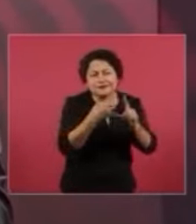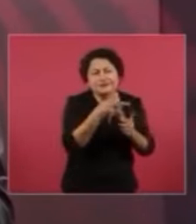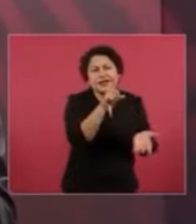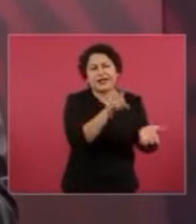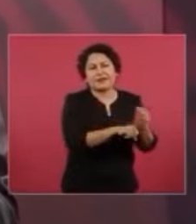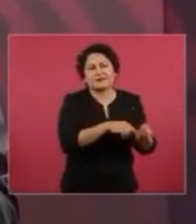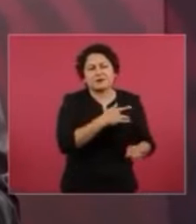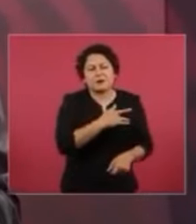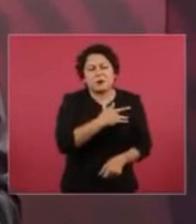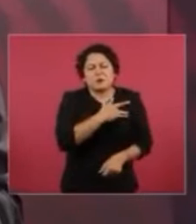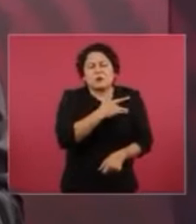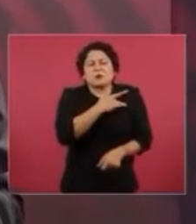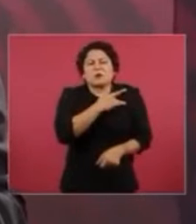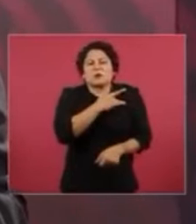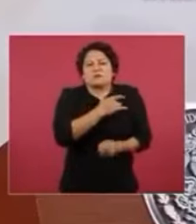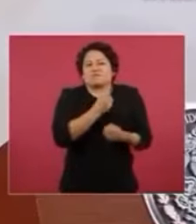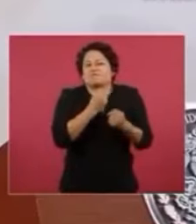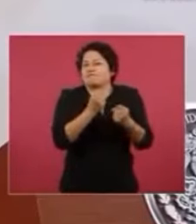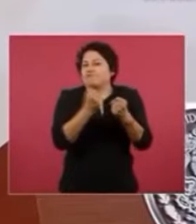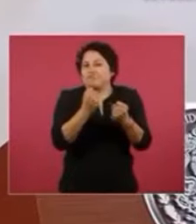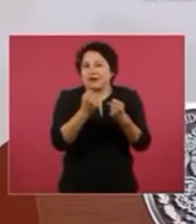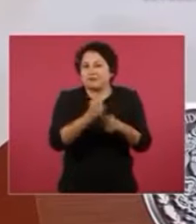yo diría que nunca